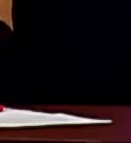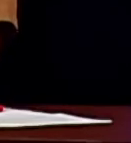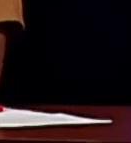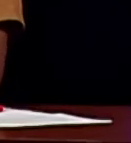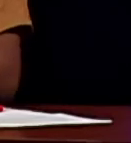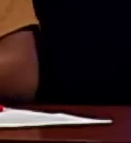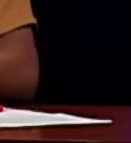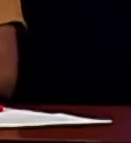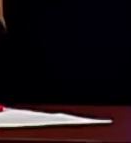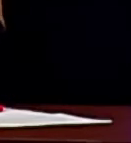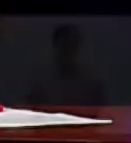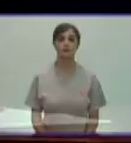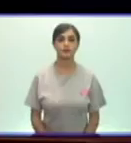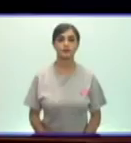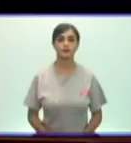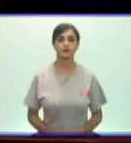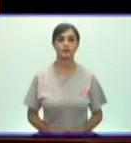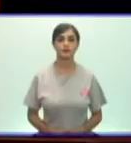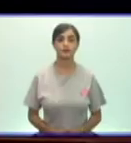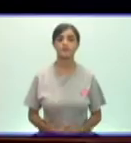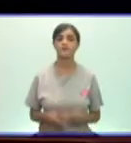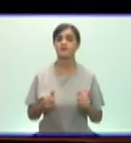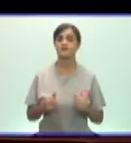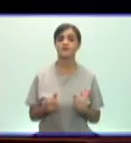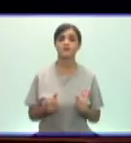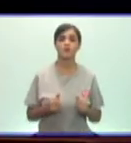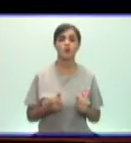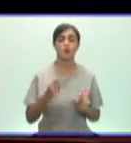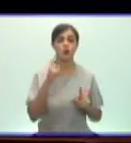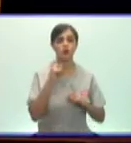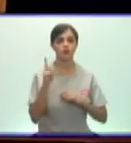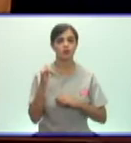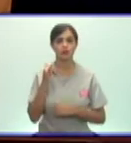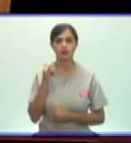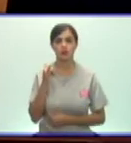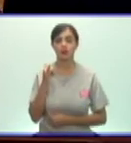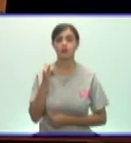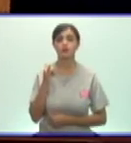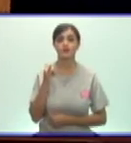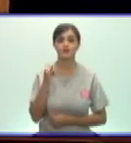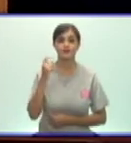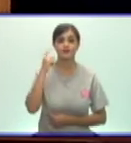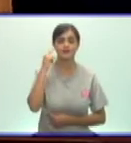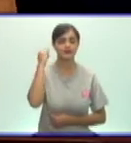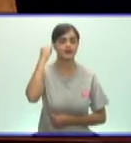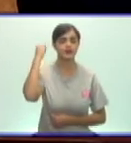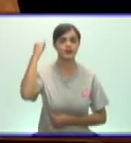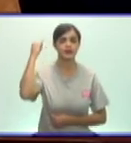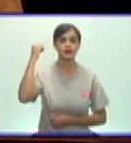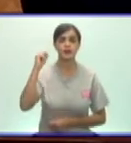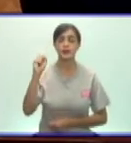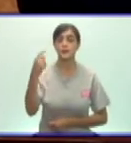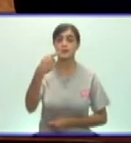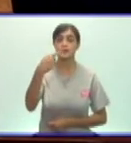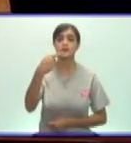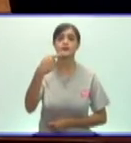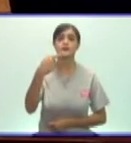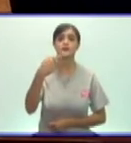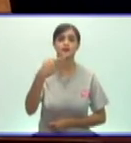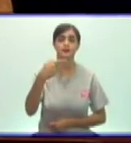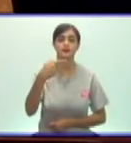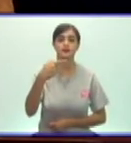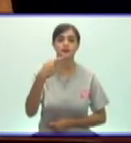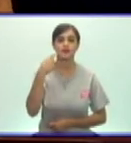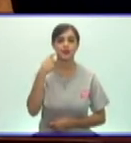Bueno, el segundo fragmento que vamos a observar va a tener como ideas esenciales y es importante que ustedes lo tengan en cuenta porque además